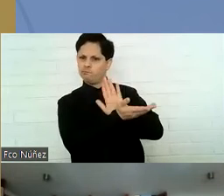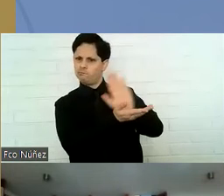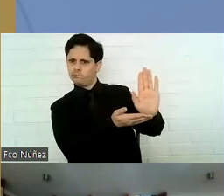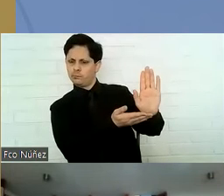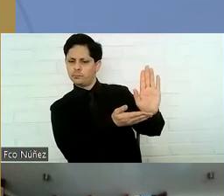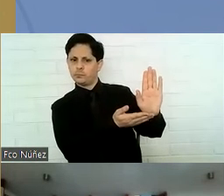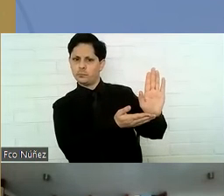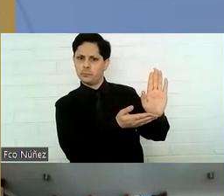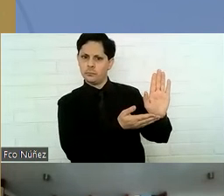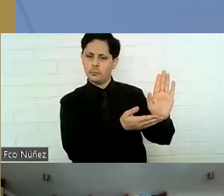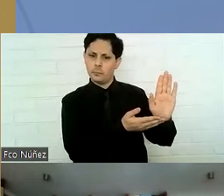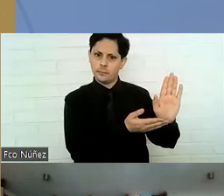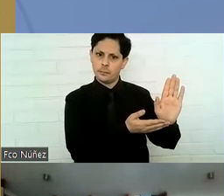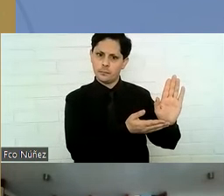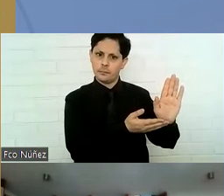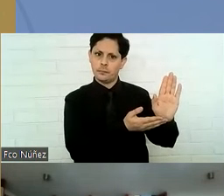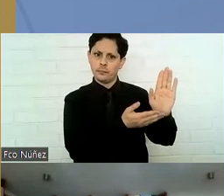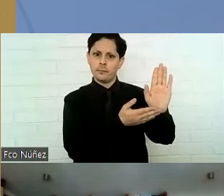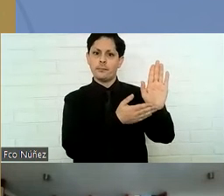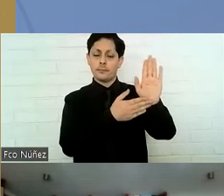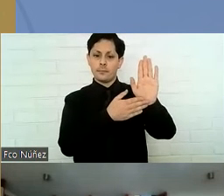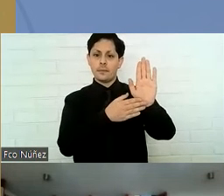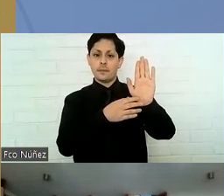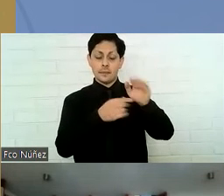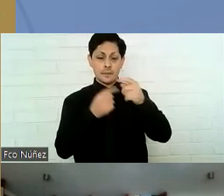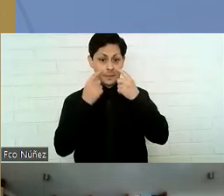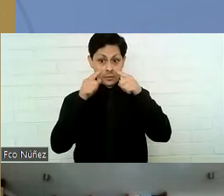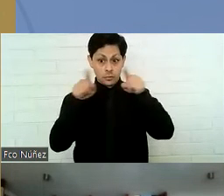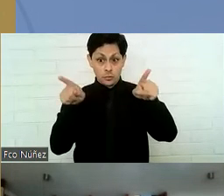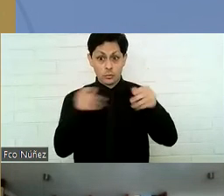a toda una manera de civilización que